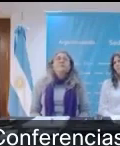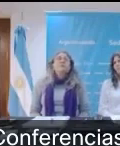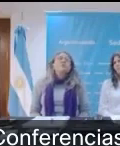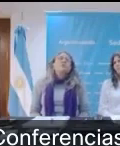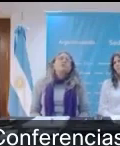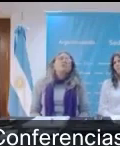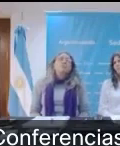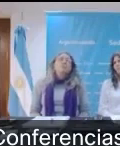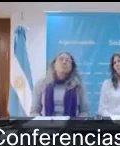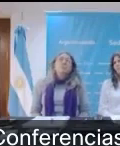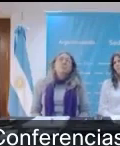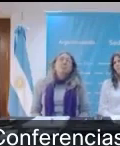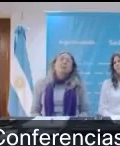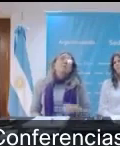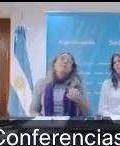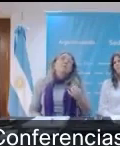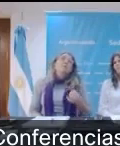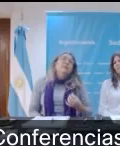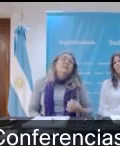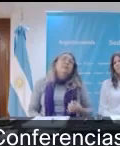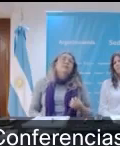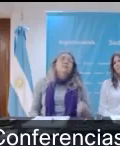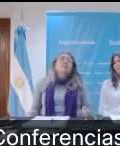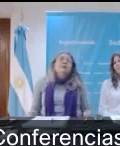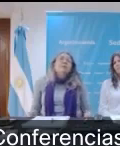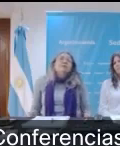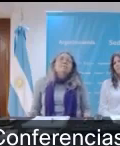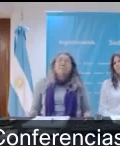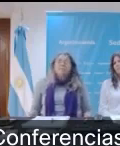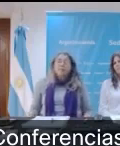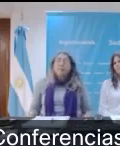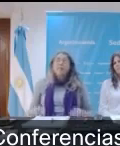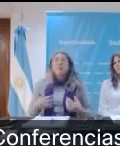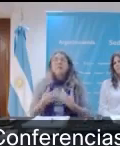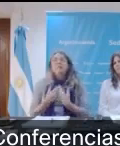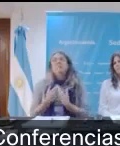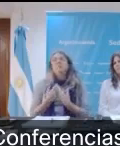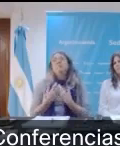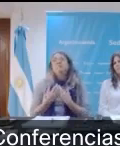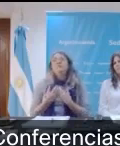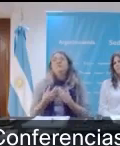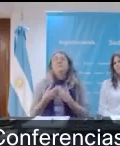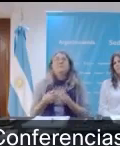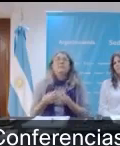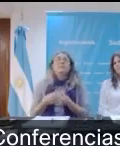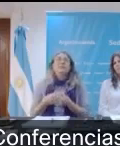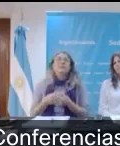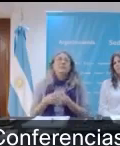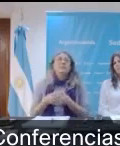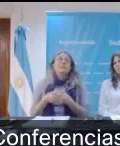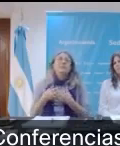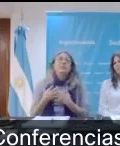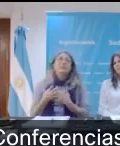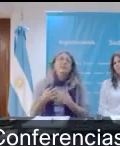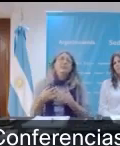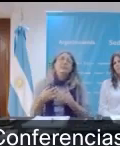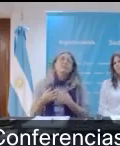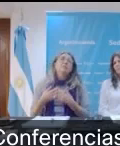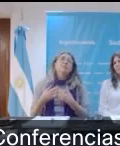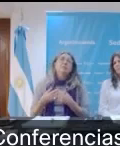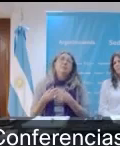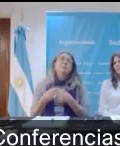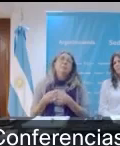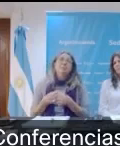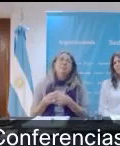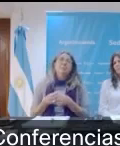ese solo dato de la persona, que es su edad, nos es suficiente para saber que ese es